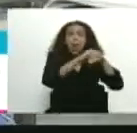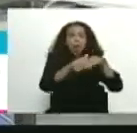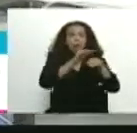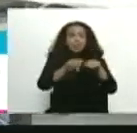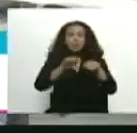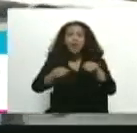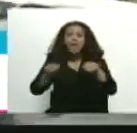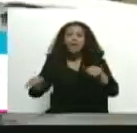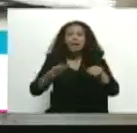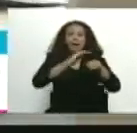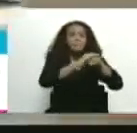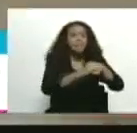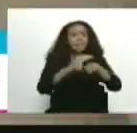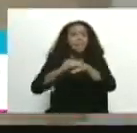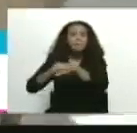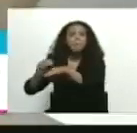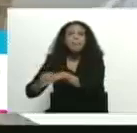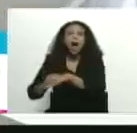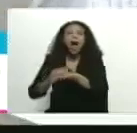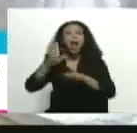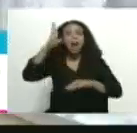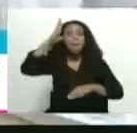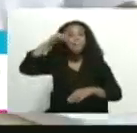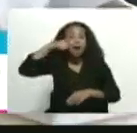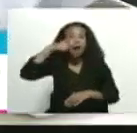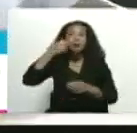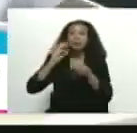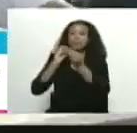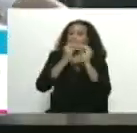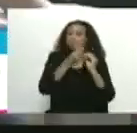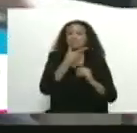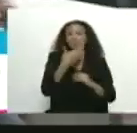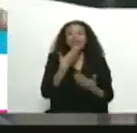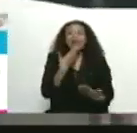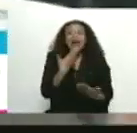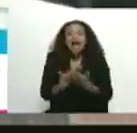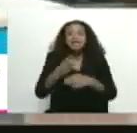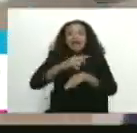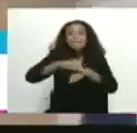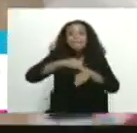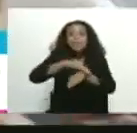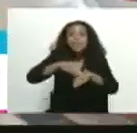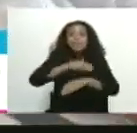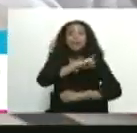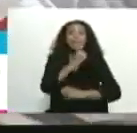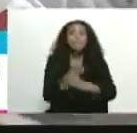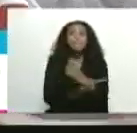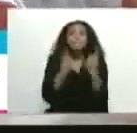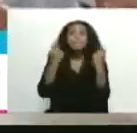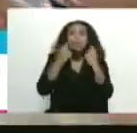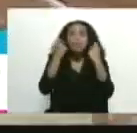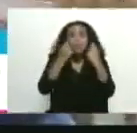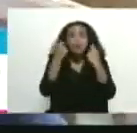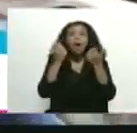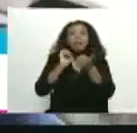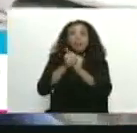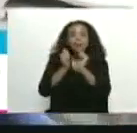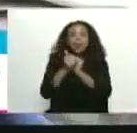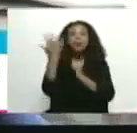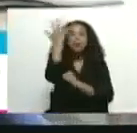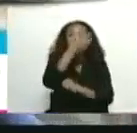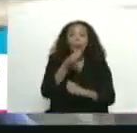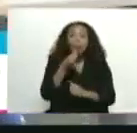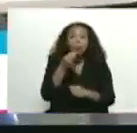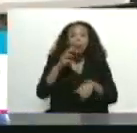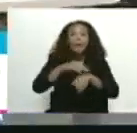bueno, también la recuperación de los baños, gracias al Ministerio del Poder Popular para el Deporte y la